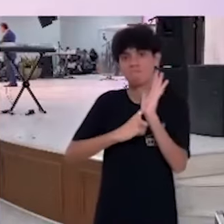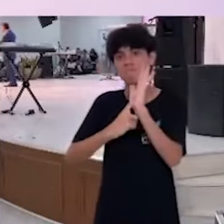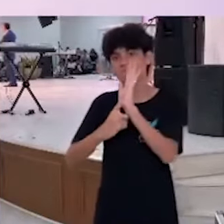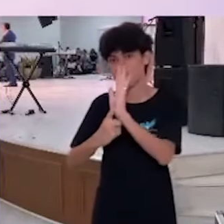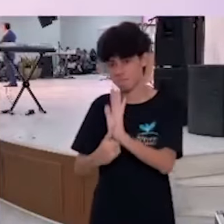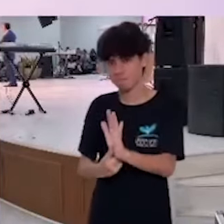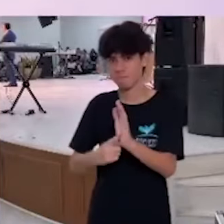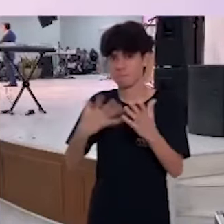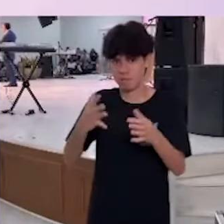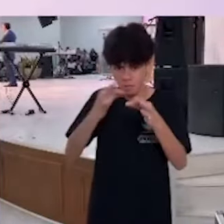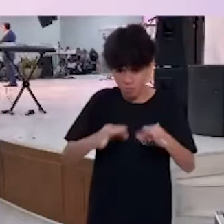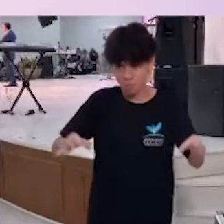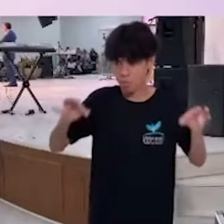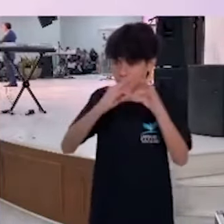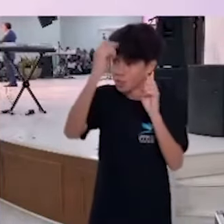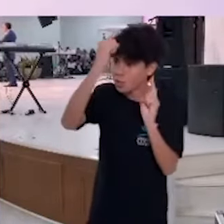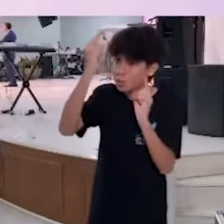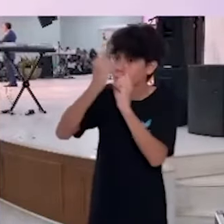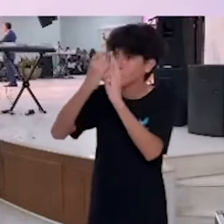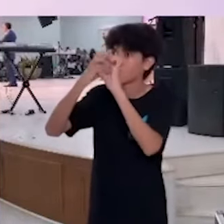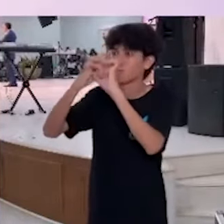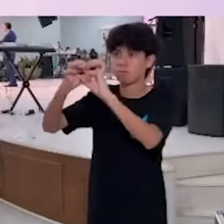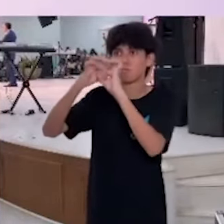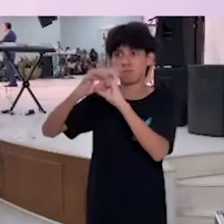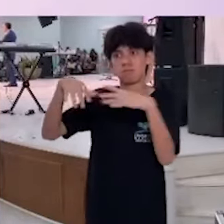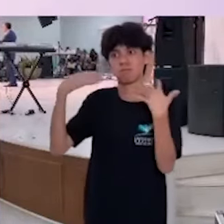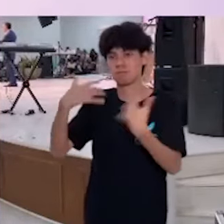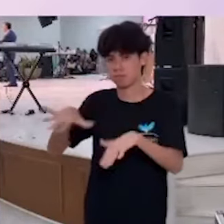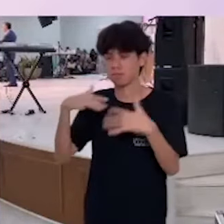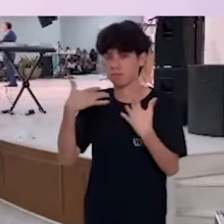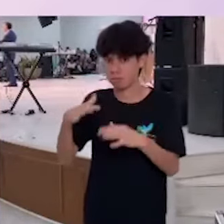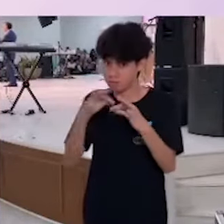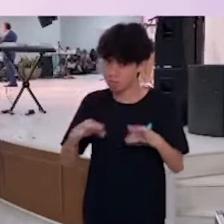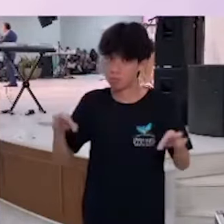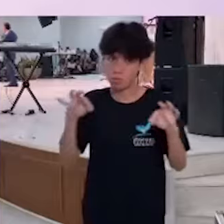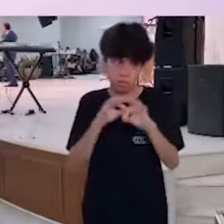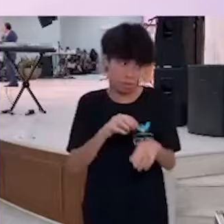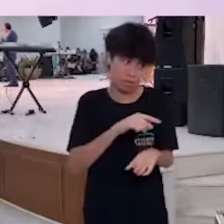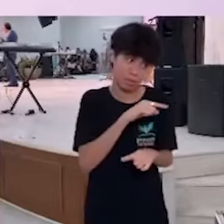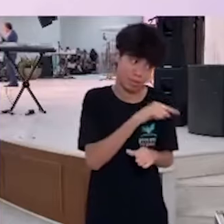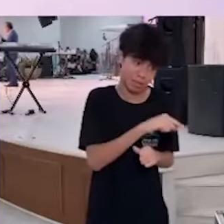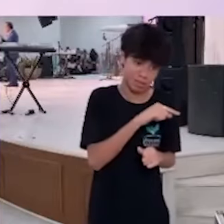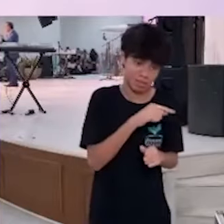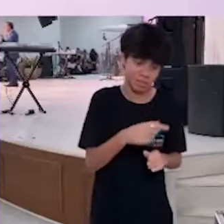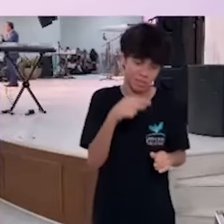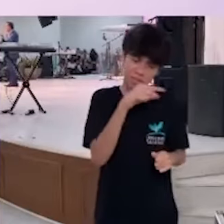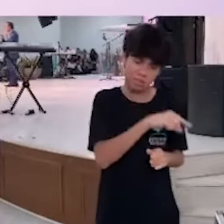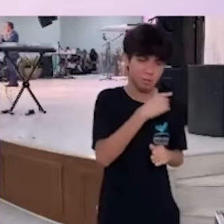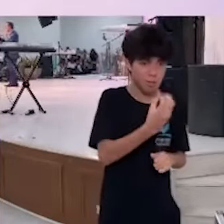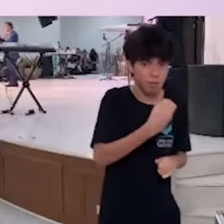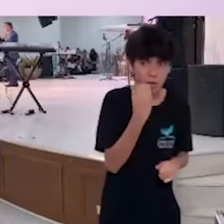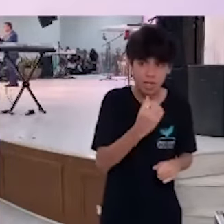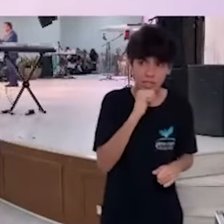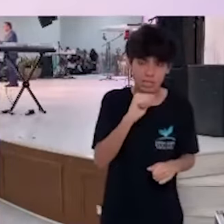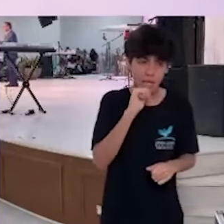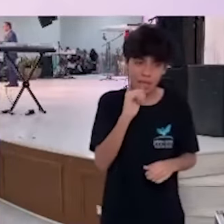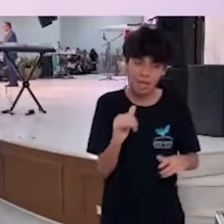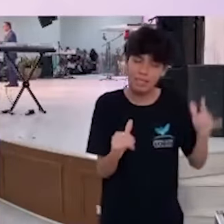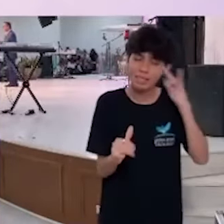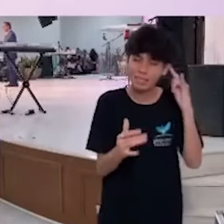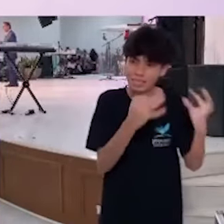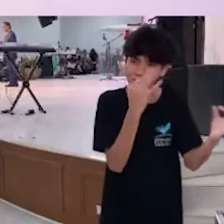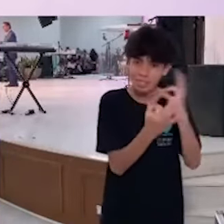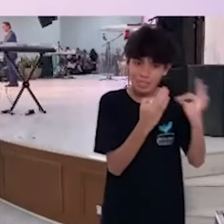con Dios. Porque si no oras, mi amor, como gordito en tobogán, vas a caer cuando se te presente